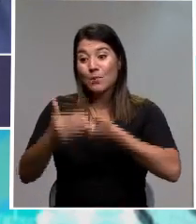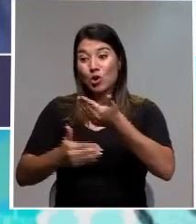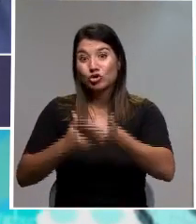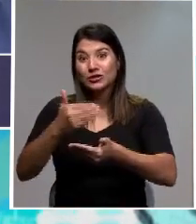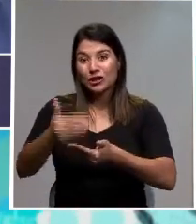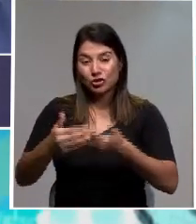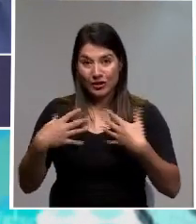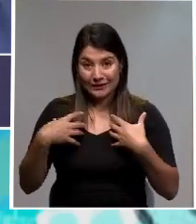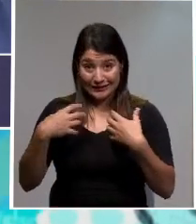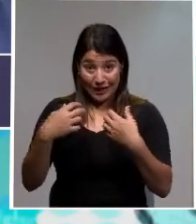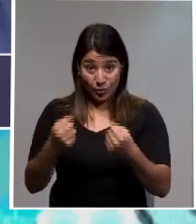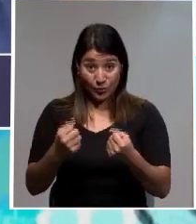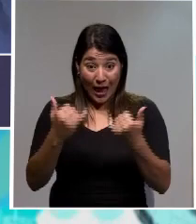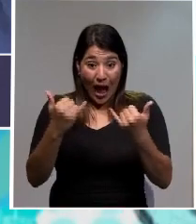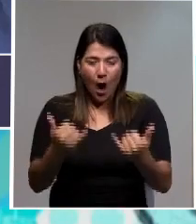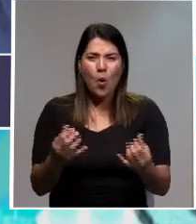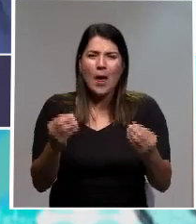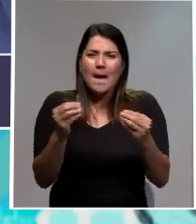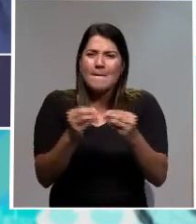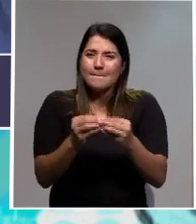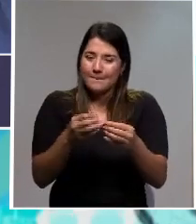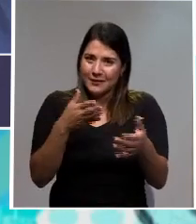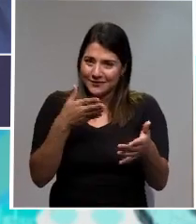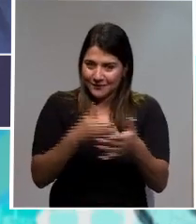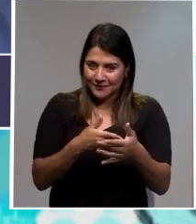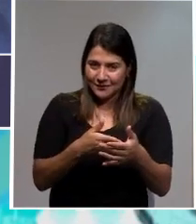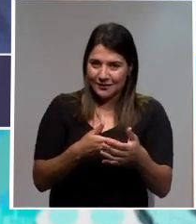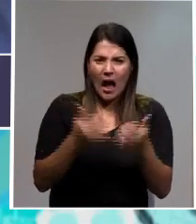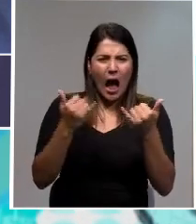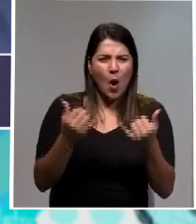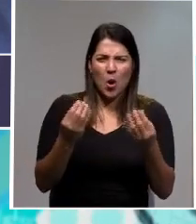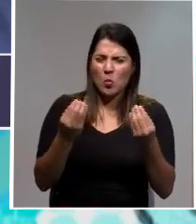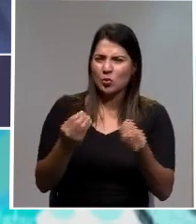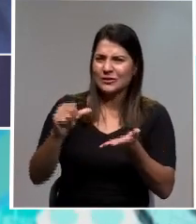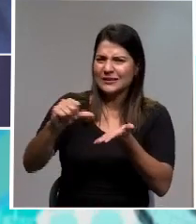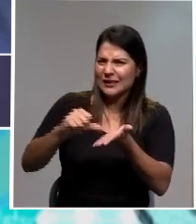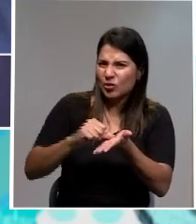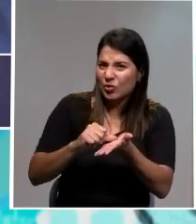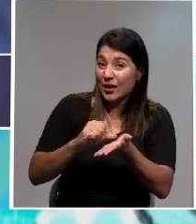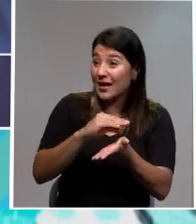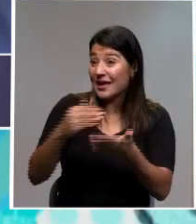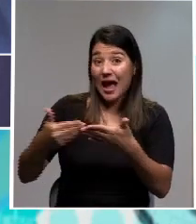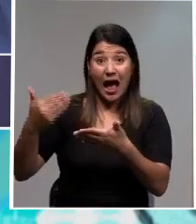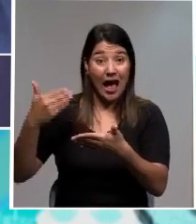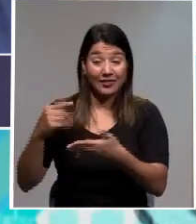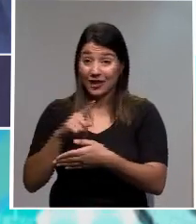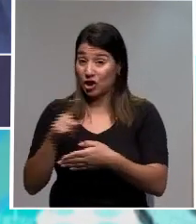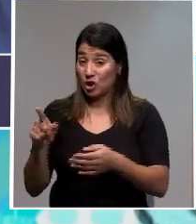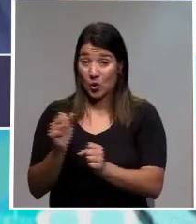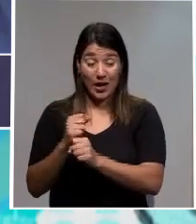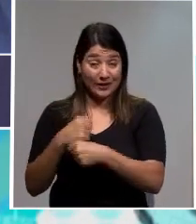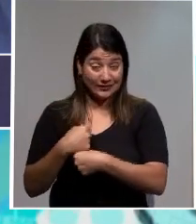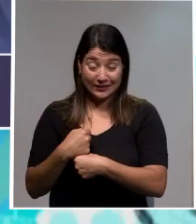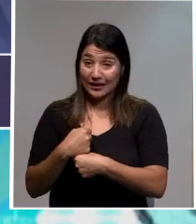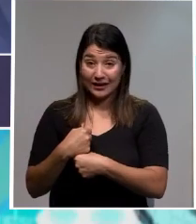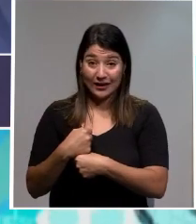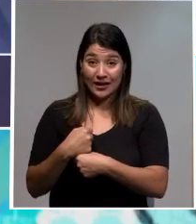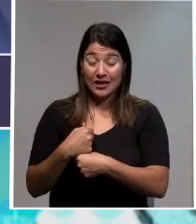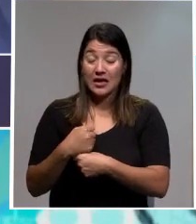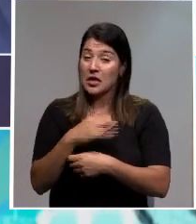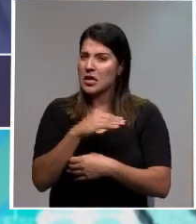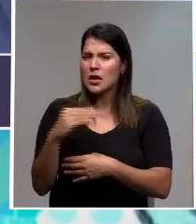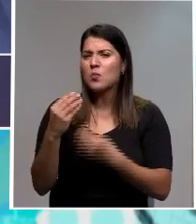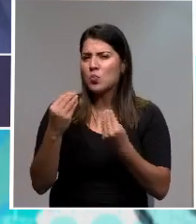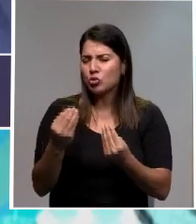que se hacen ahora son más invasivos, ahora hay muchas cirugías que antes no se hacían y muchas otras